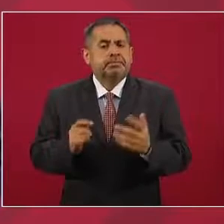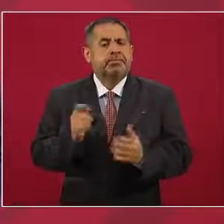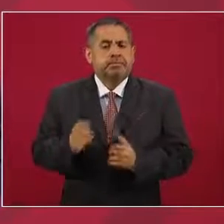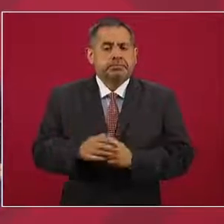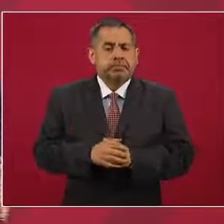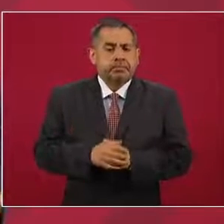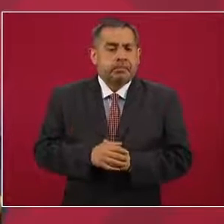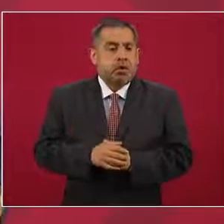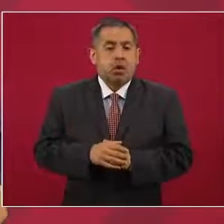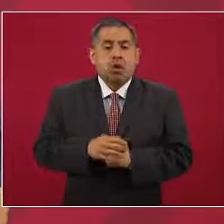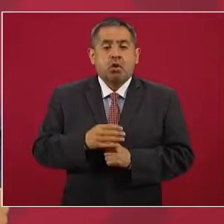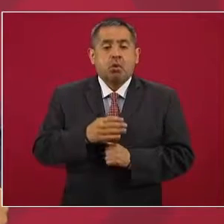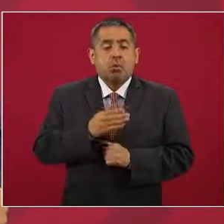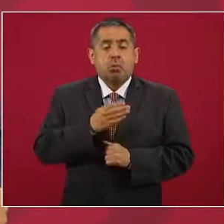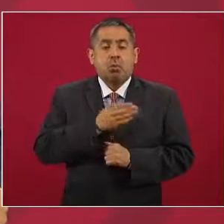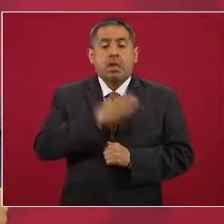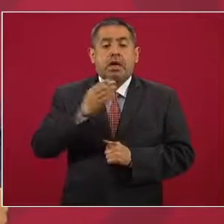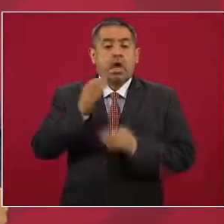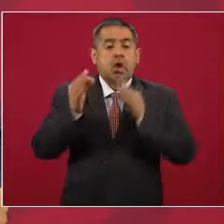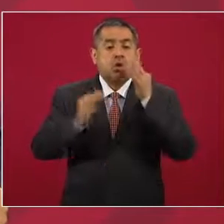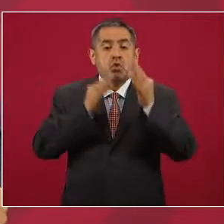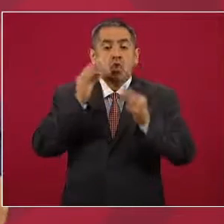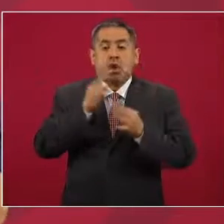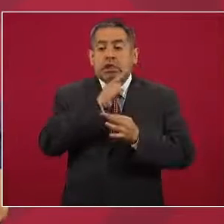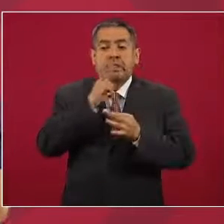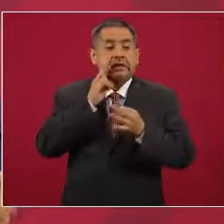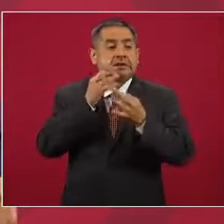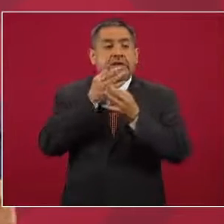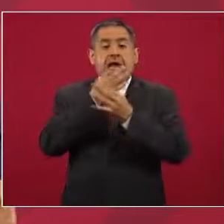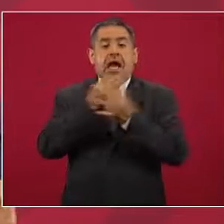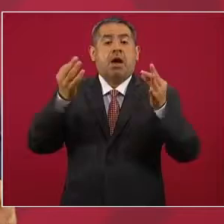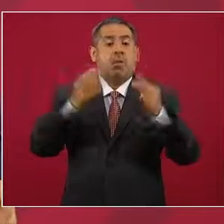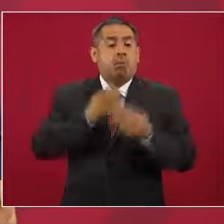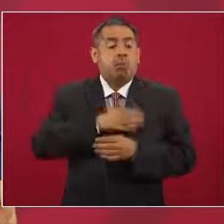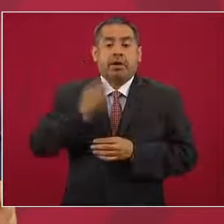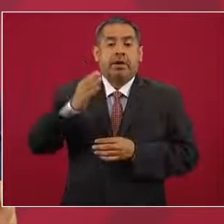dar una buena noticia al pueblo de México,